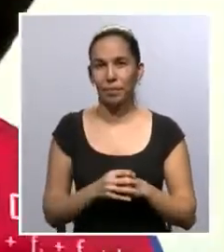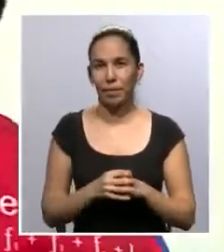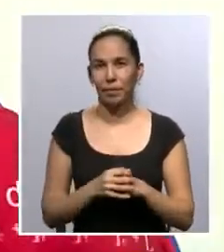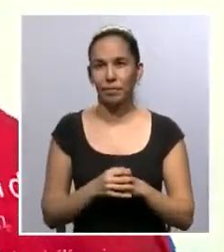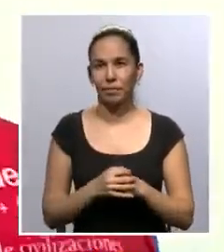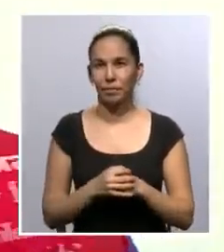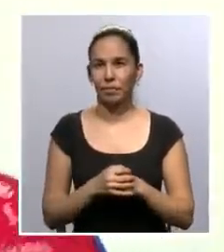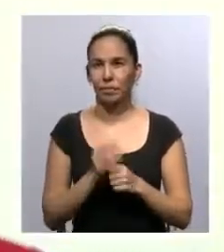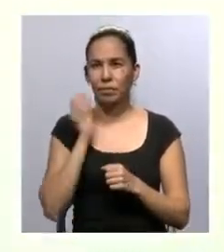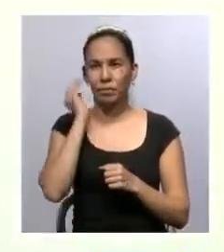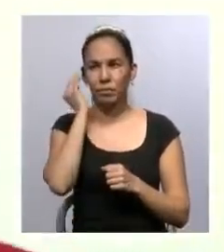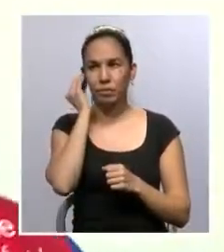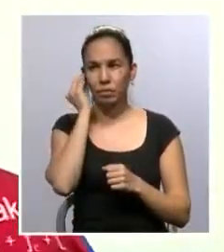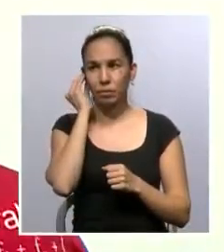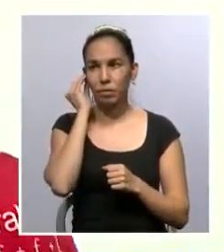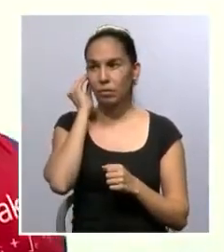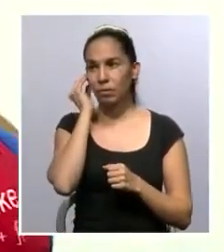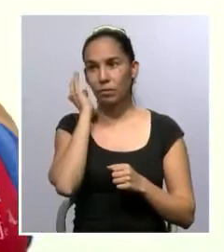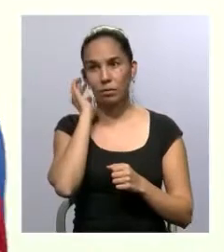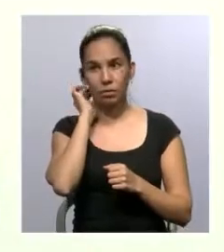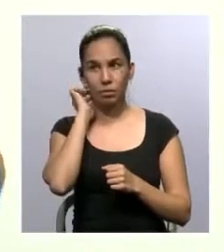fue nuevamente